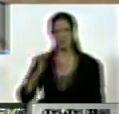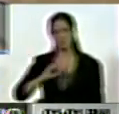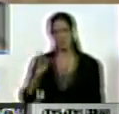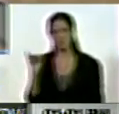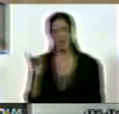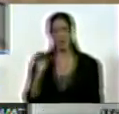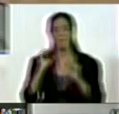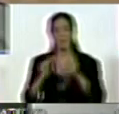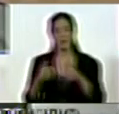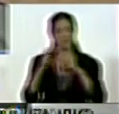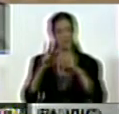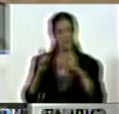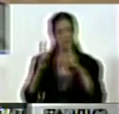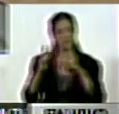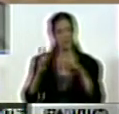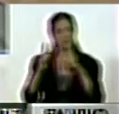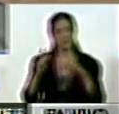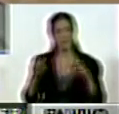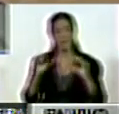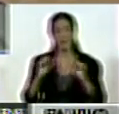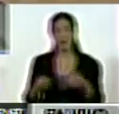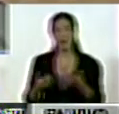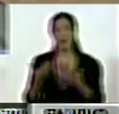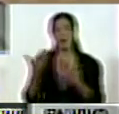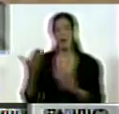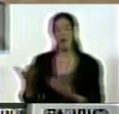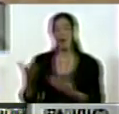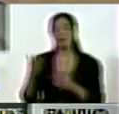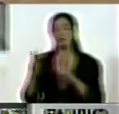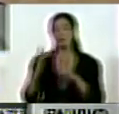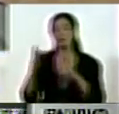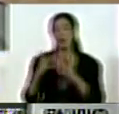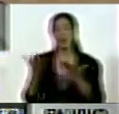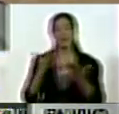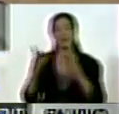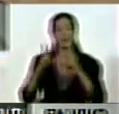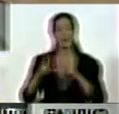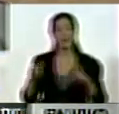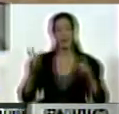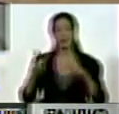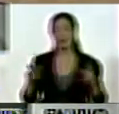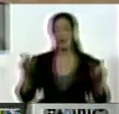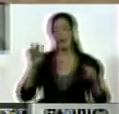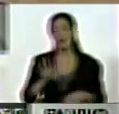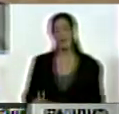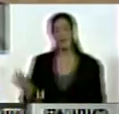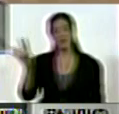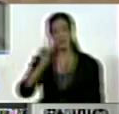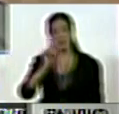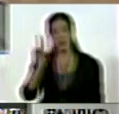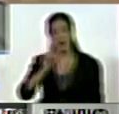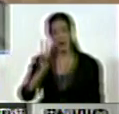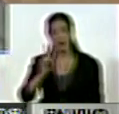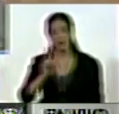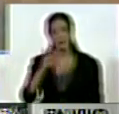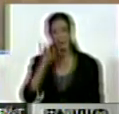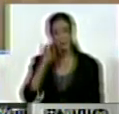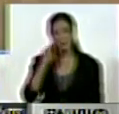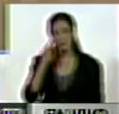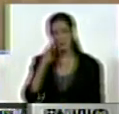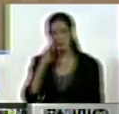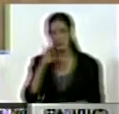e iniciamos con las autoridades competentes y los servicios de inteligencia de Venezuela el